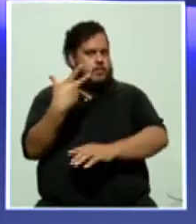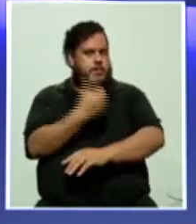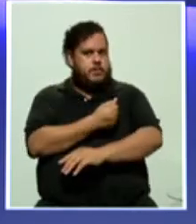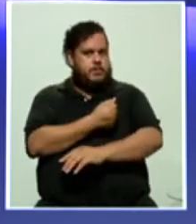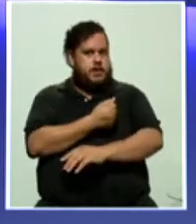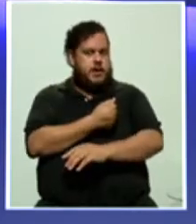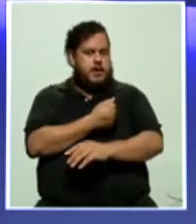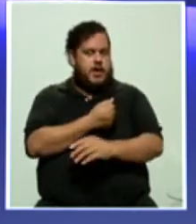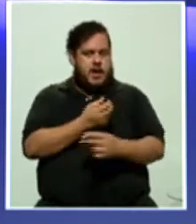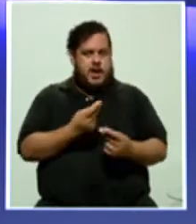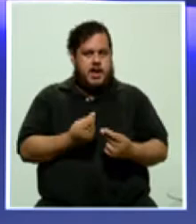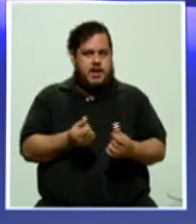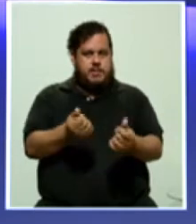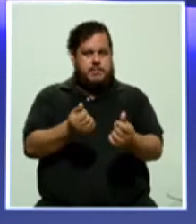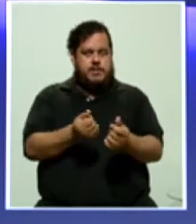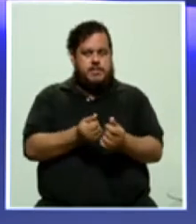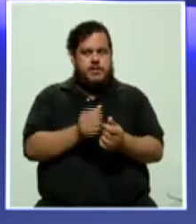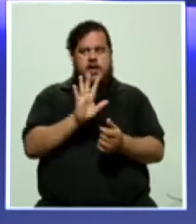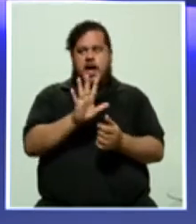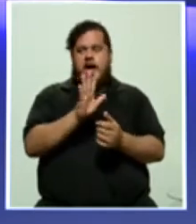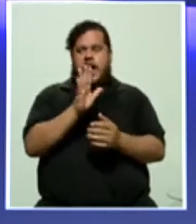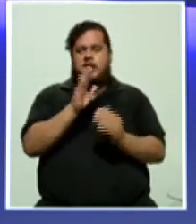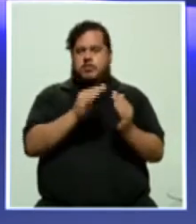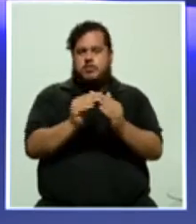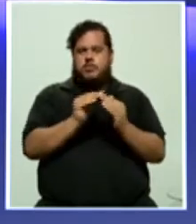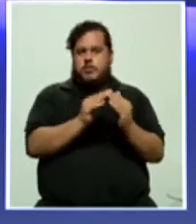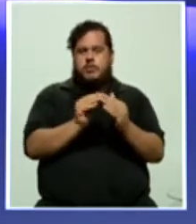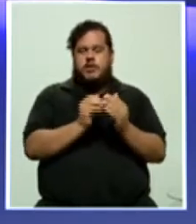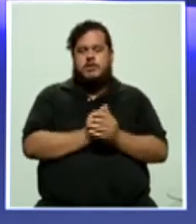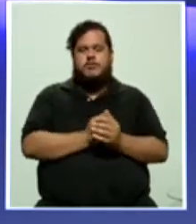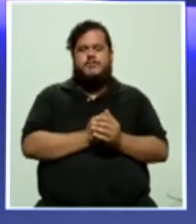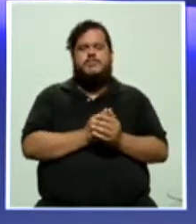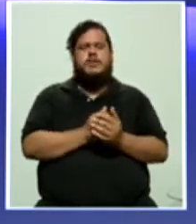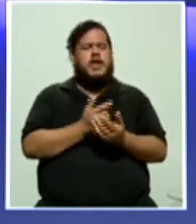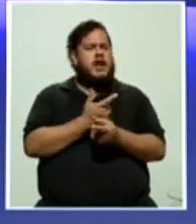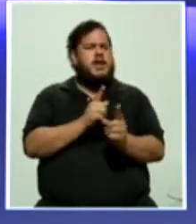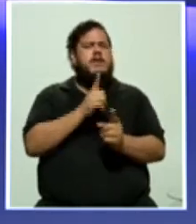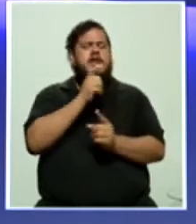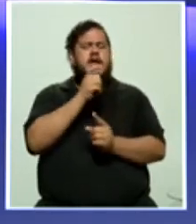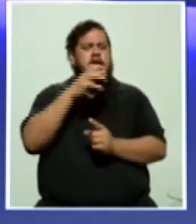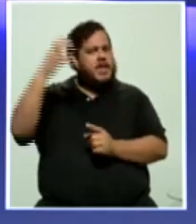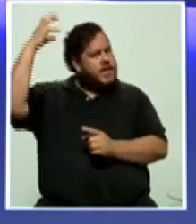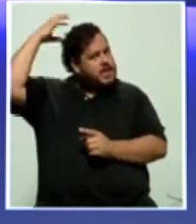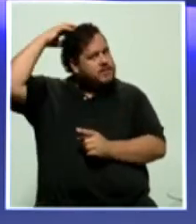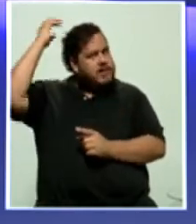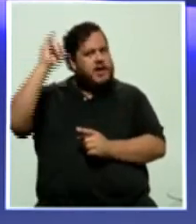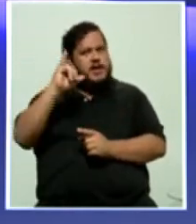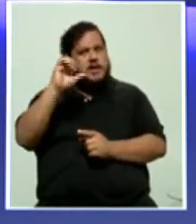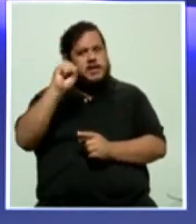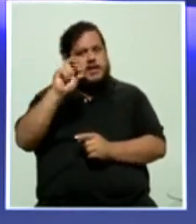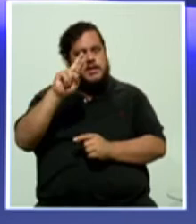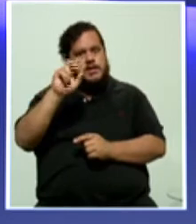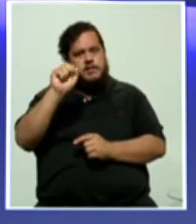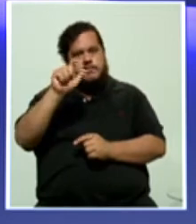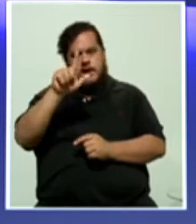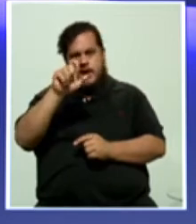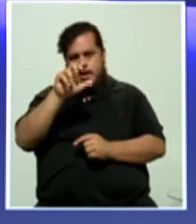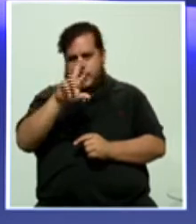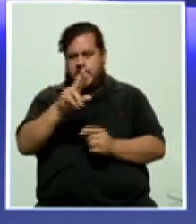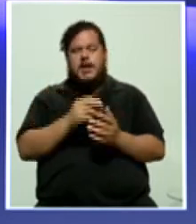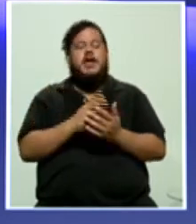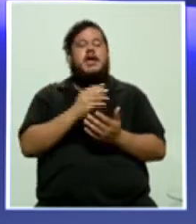masiva y rápidamente a su población, la lidera Israel, seguido de los Emiratos Árabes